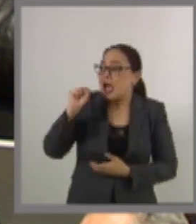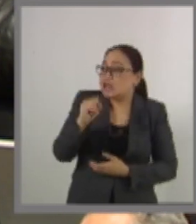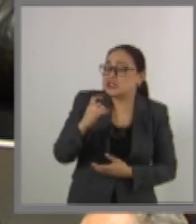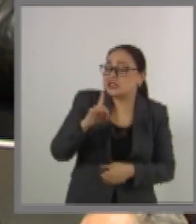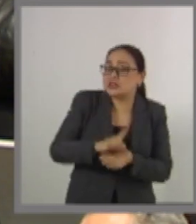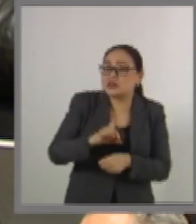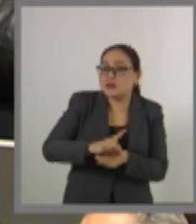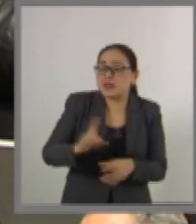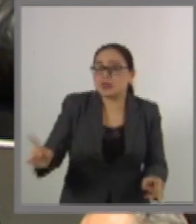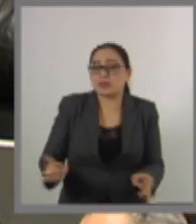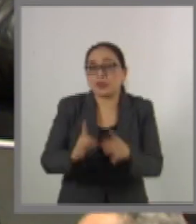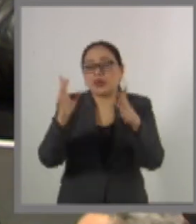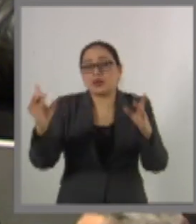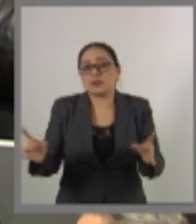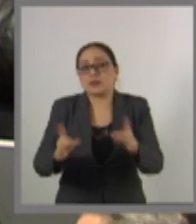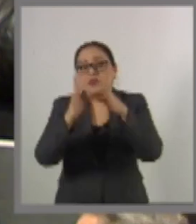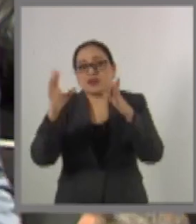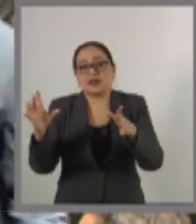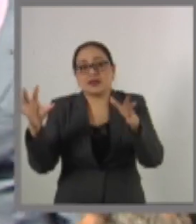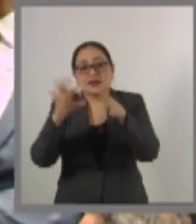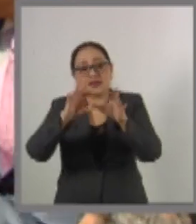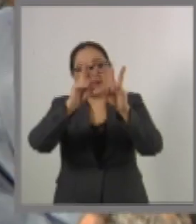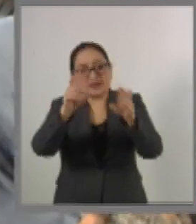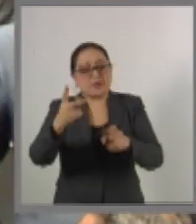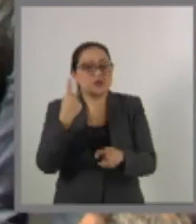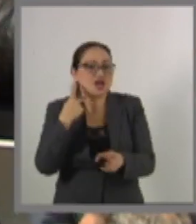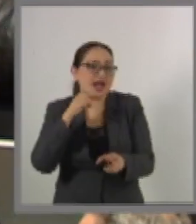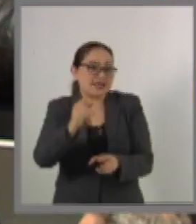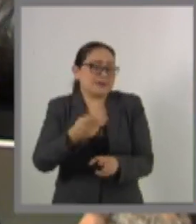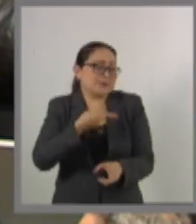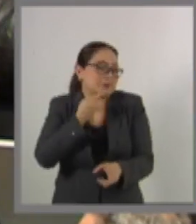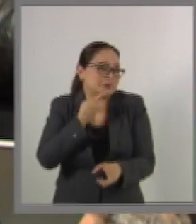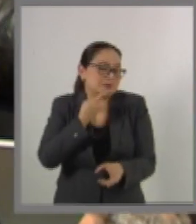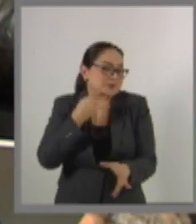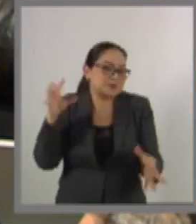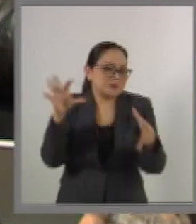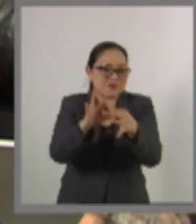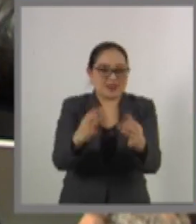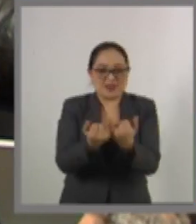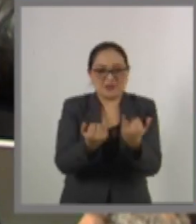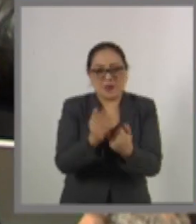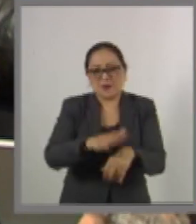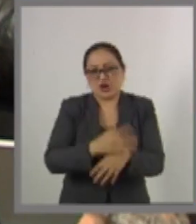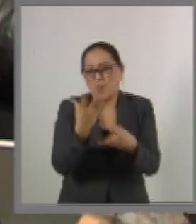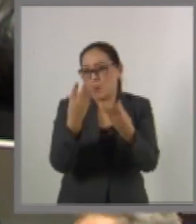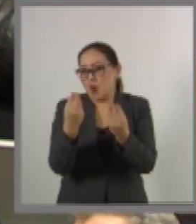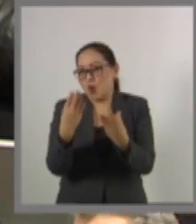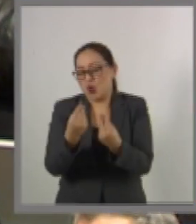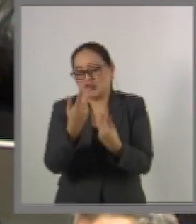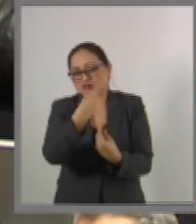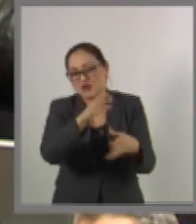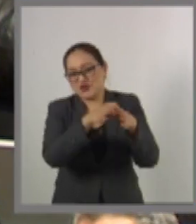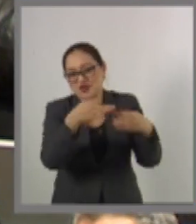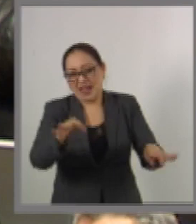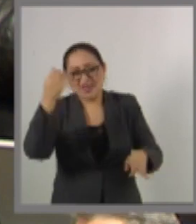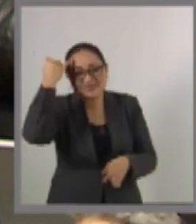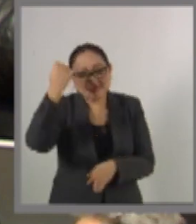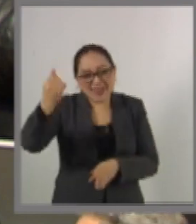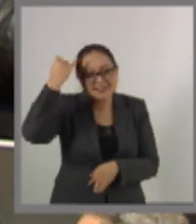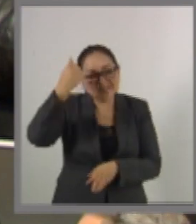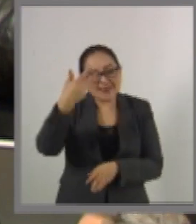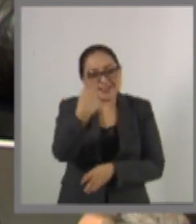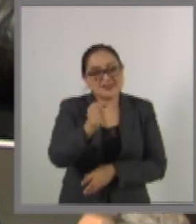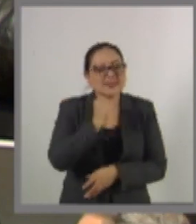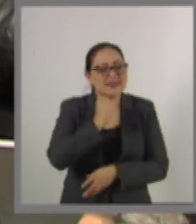cotidiana, en su quehacer político, las van a parafrasear, porque fueron muchas, muchas las frases que el